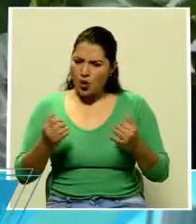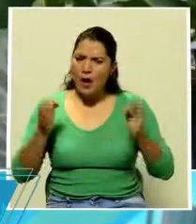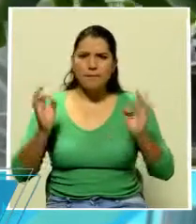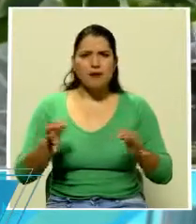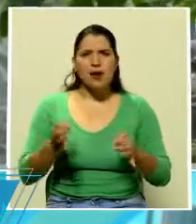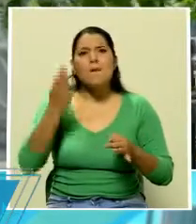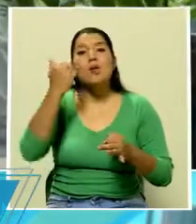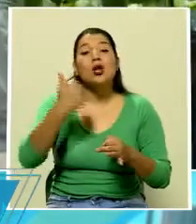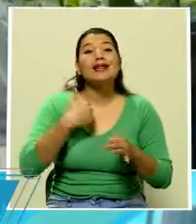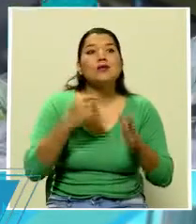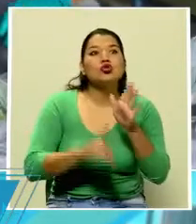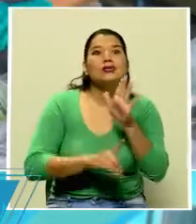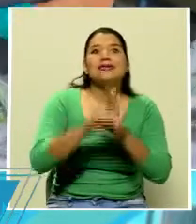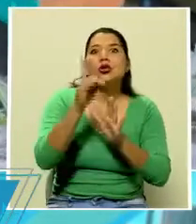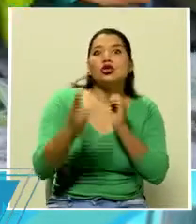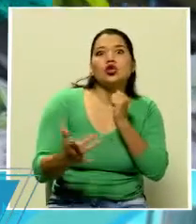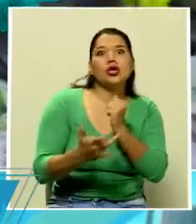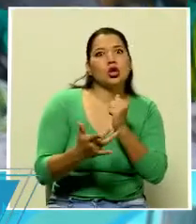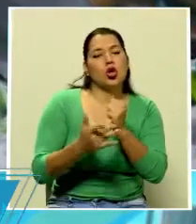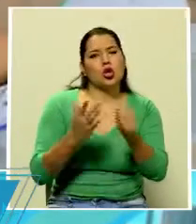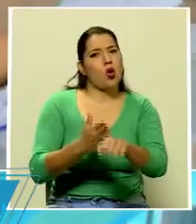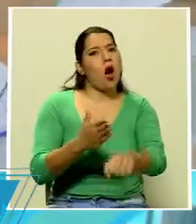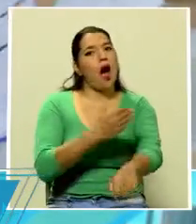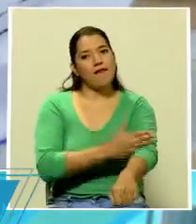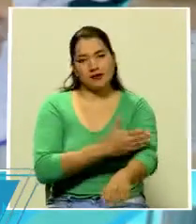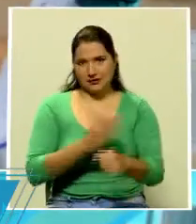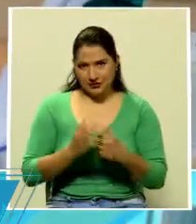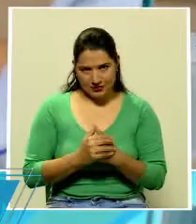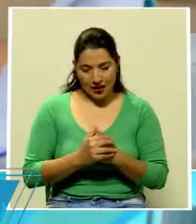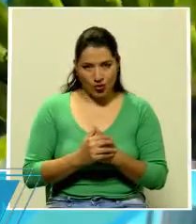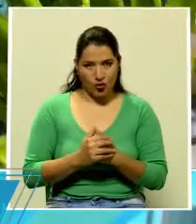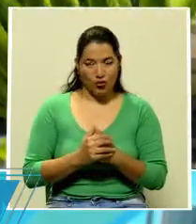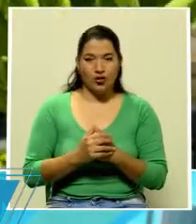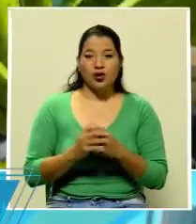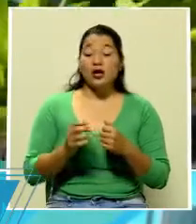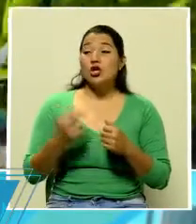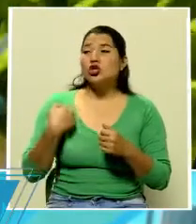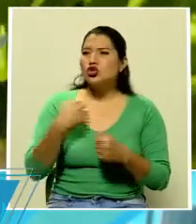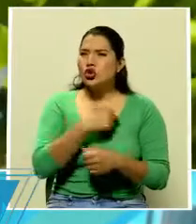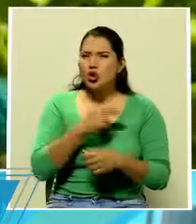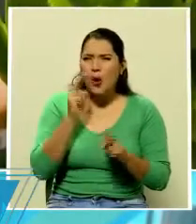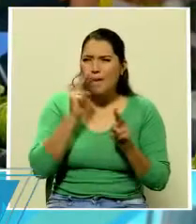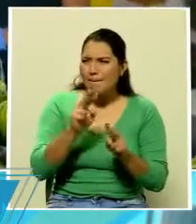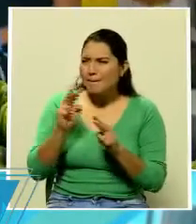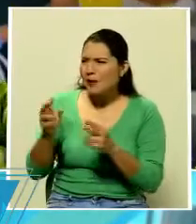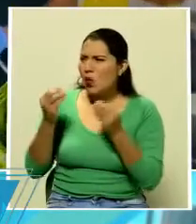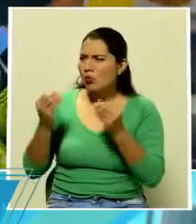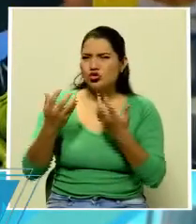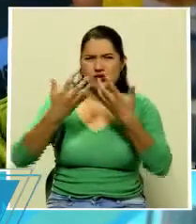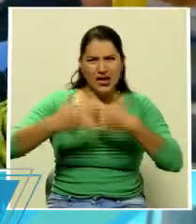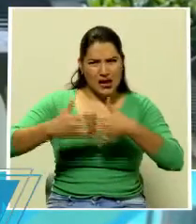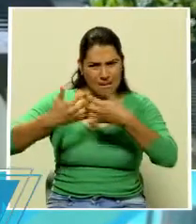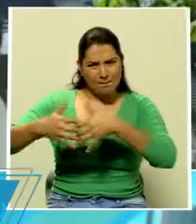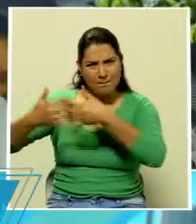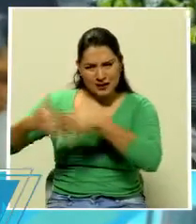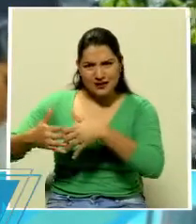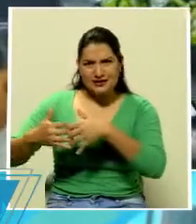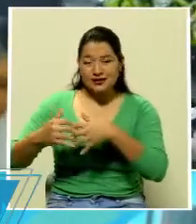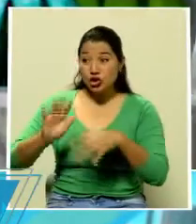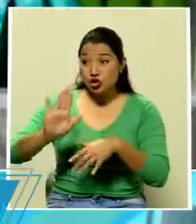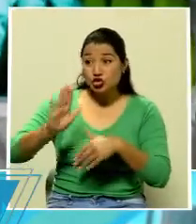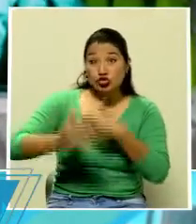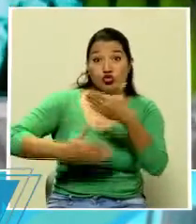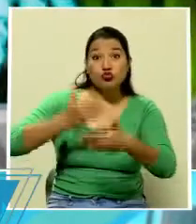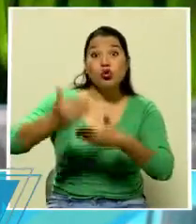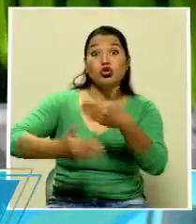desarrollo tecnológico tan avanzado. Y lo que nosotros vimos en muchísimas compañías y en muchísimos de nuestros clientes fue que los procesos de